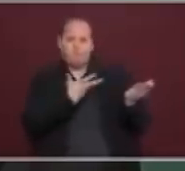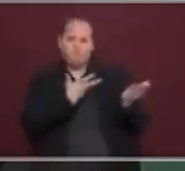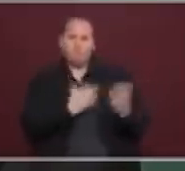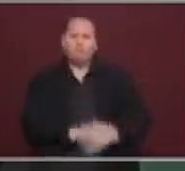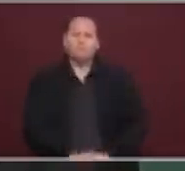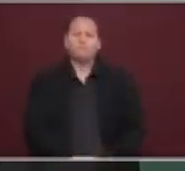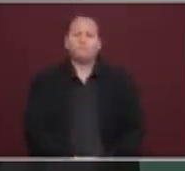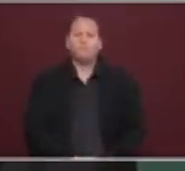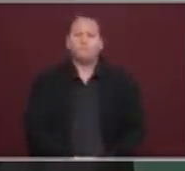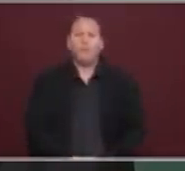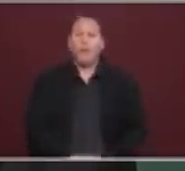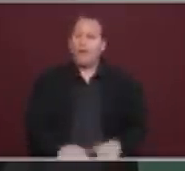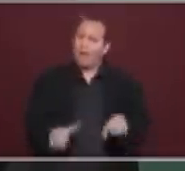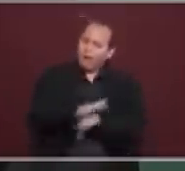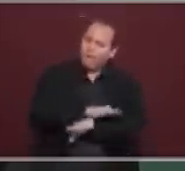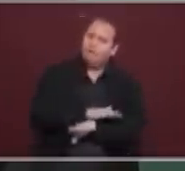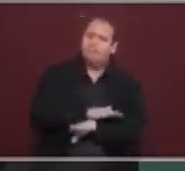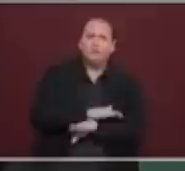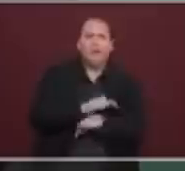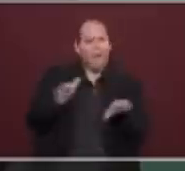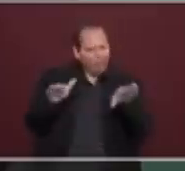es un giro